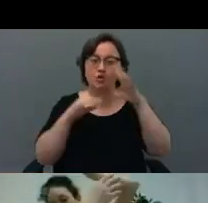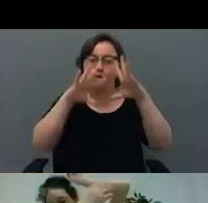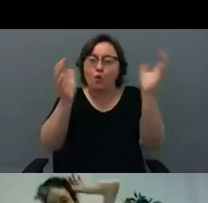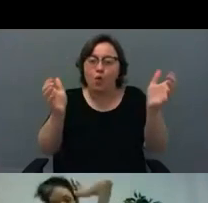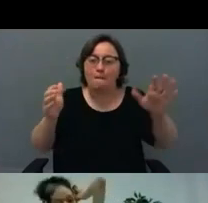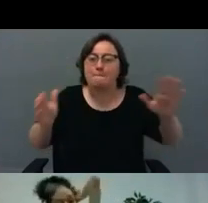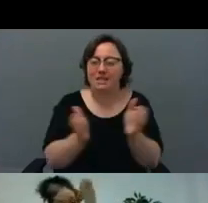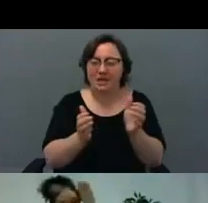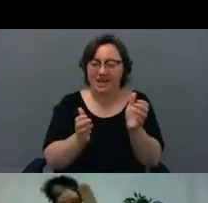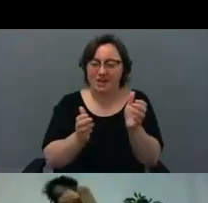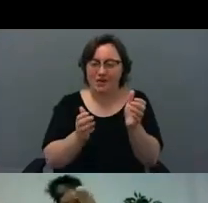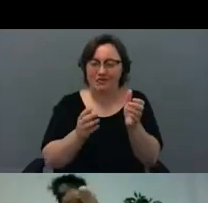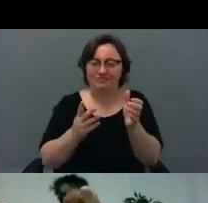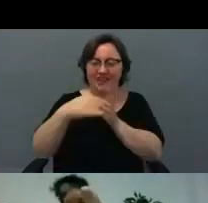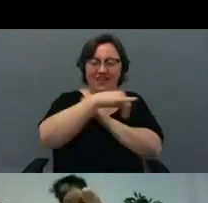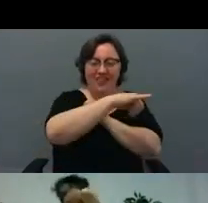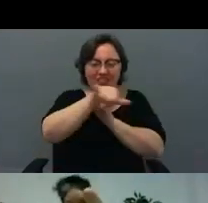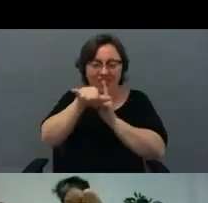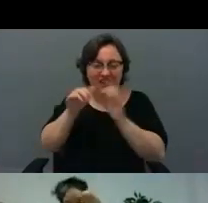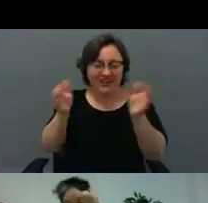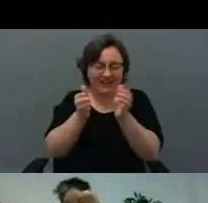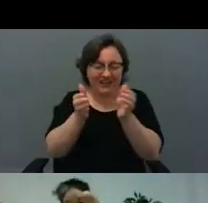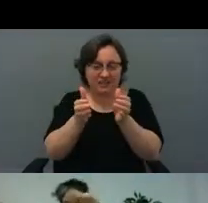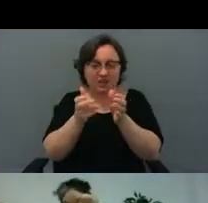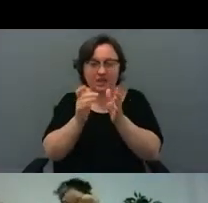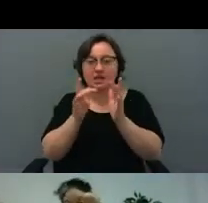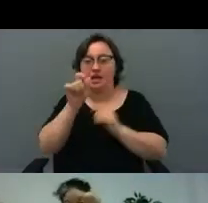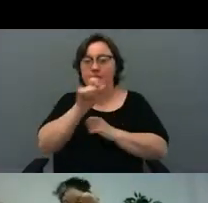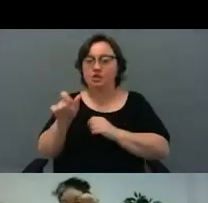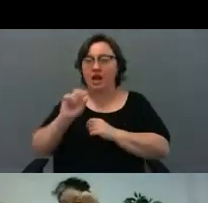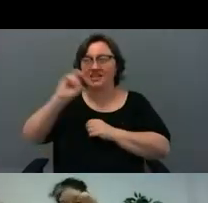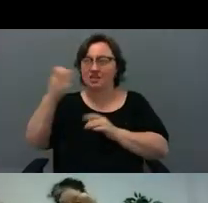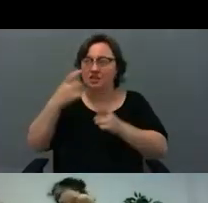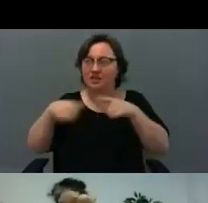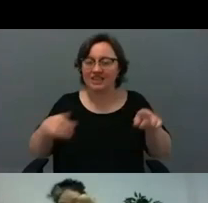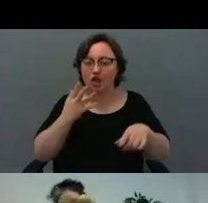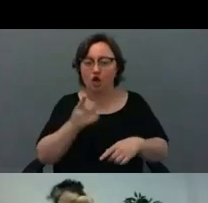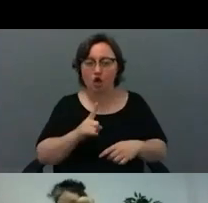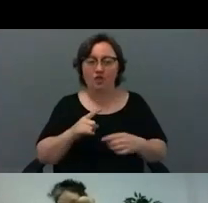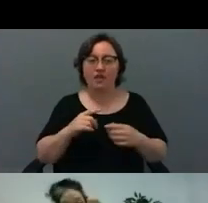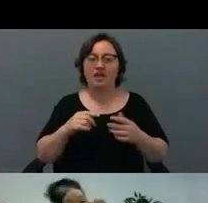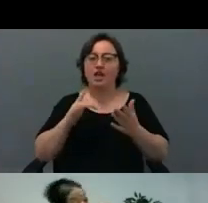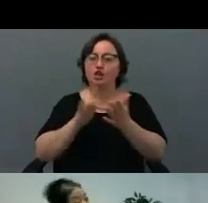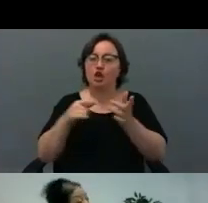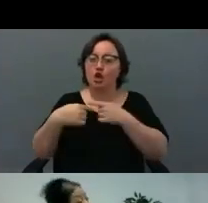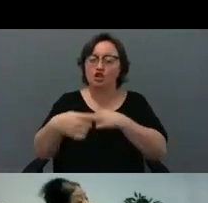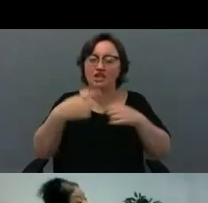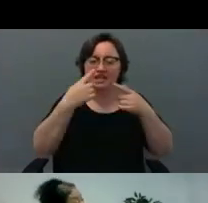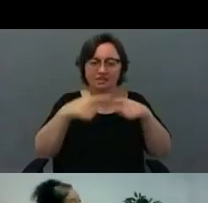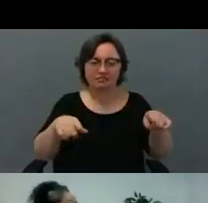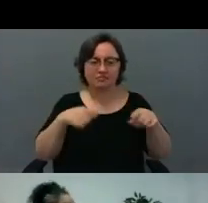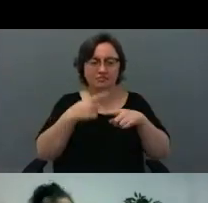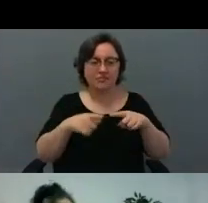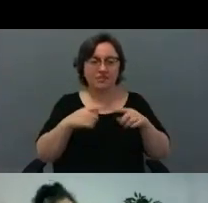más pequeñito. El hecho de que estar en contacto con otro tipo de personas día sí y día también ayuda a que